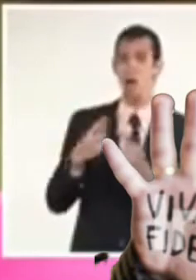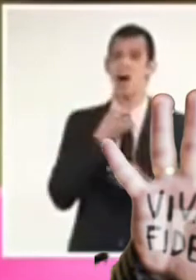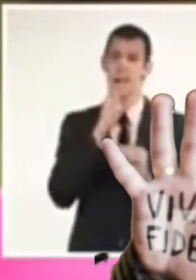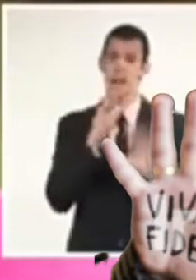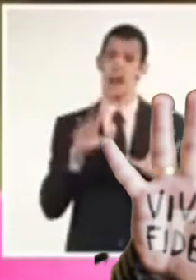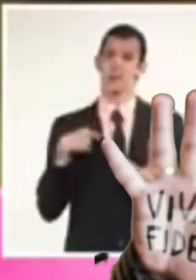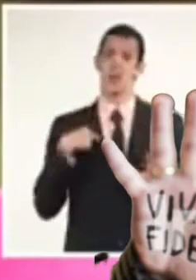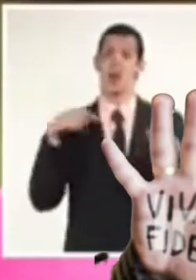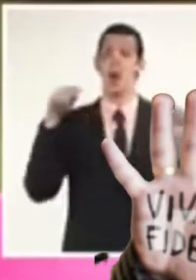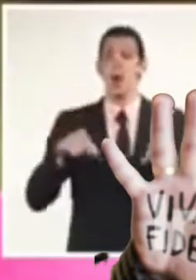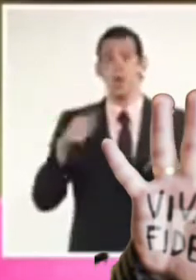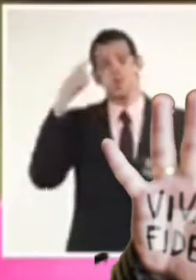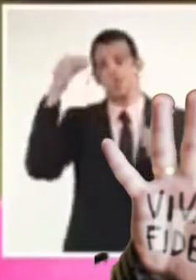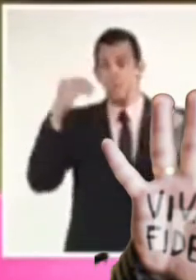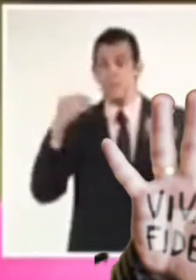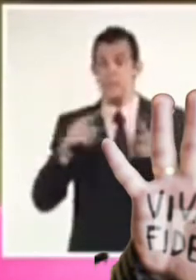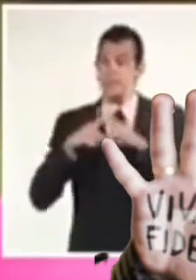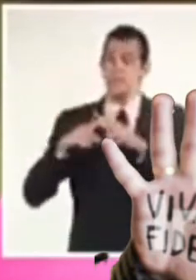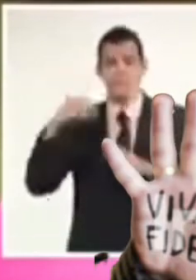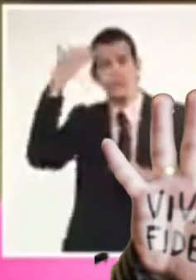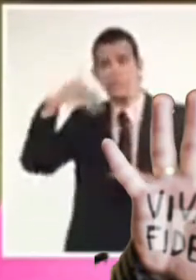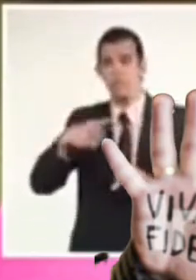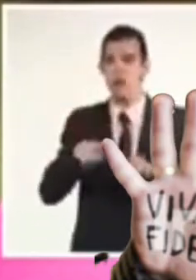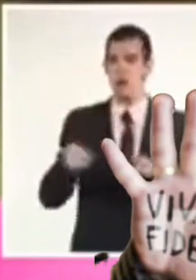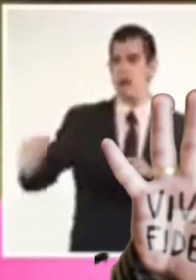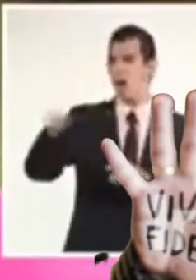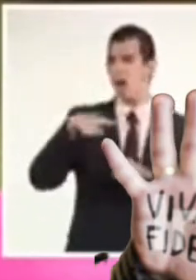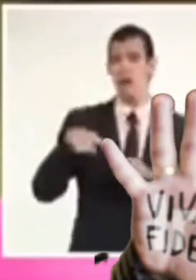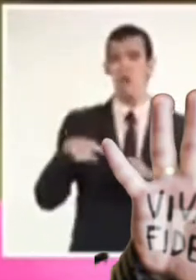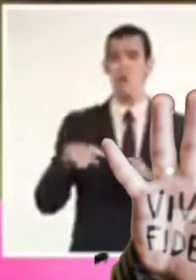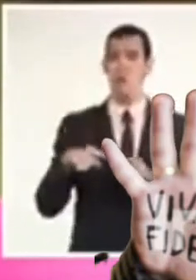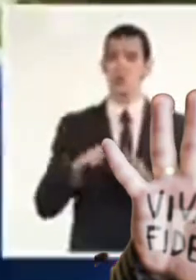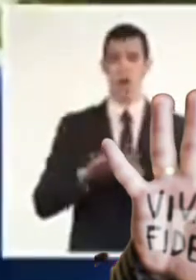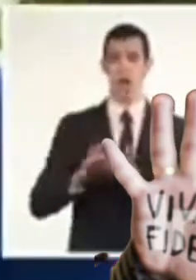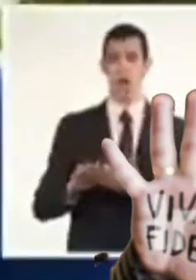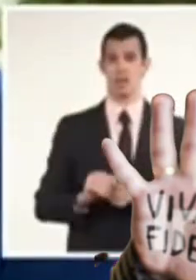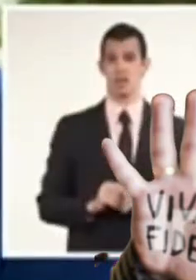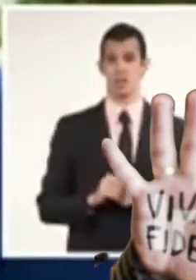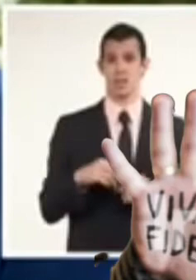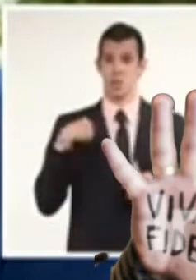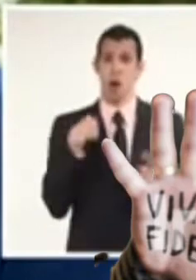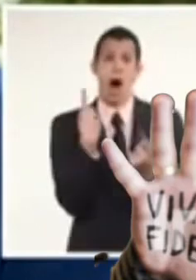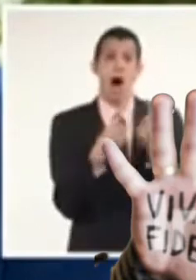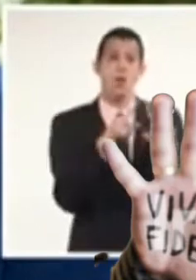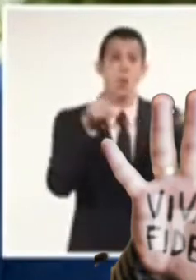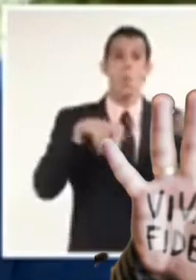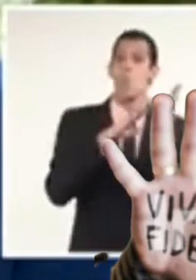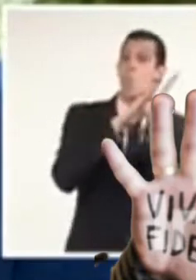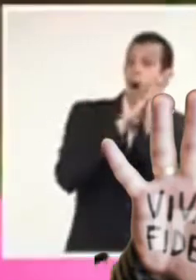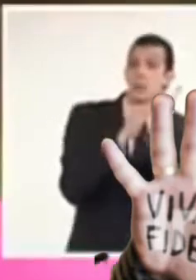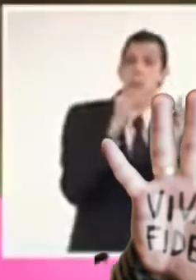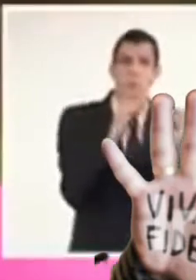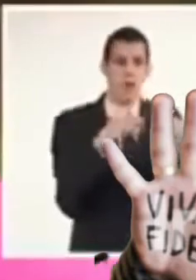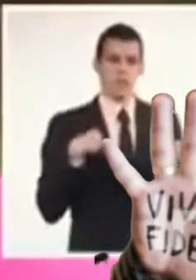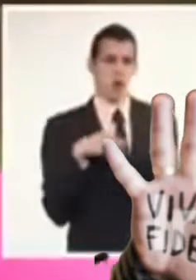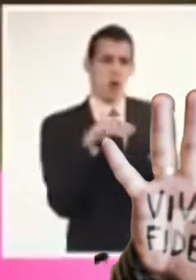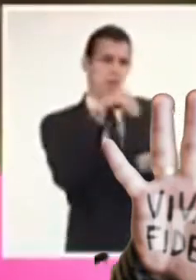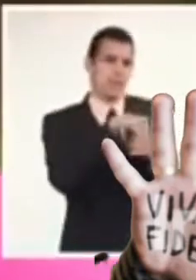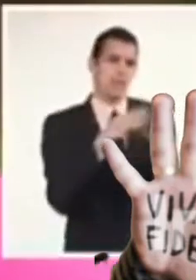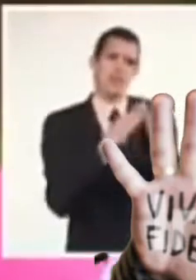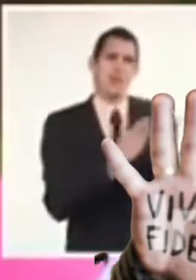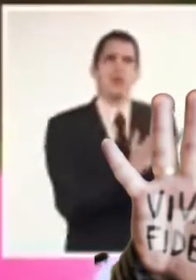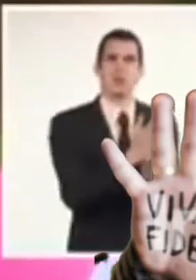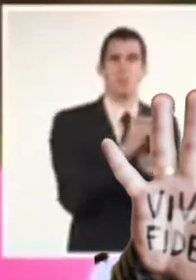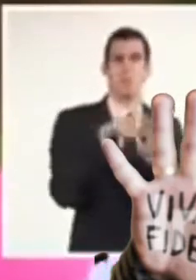yo le puse. Pero muchos no tienen nada, están acá sin vecino o están en otro lugar. Y allí trato de dar